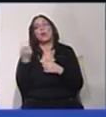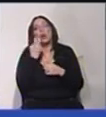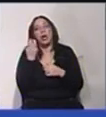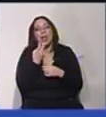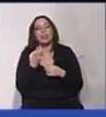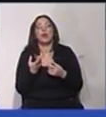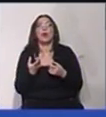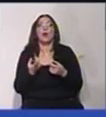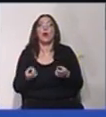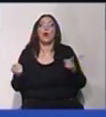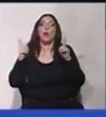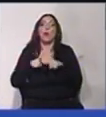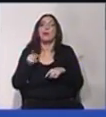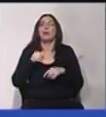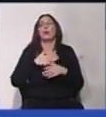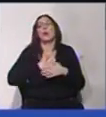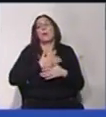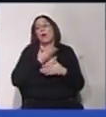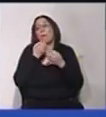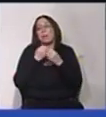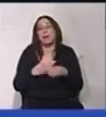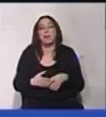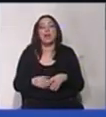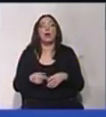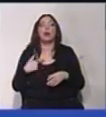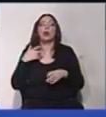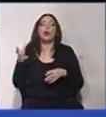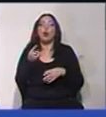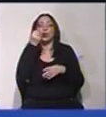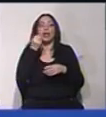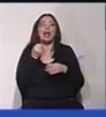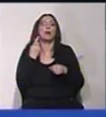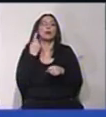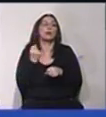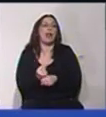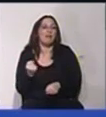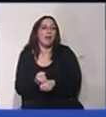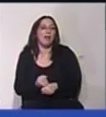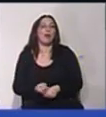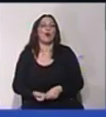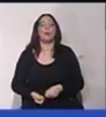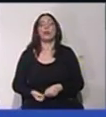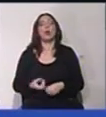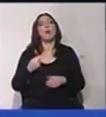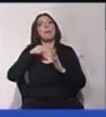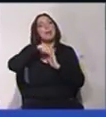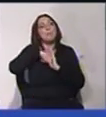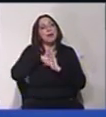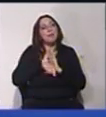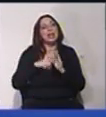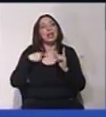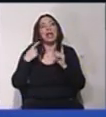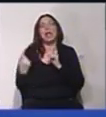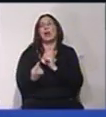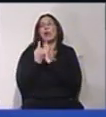vuelva su amor perdido, retomar un empleo, en fin, y otras cosas más profundas, irse a encontrar con